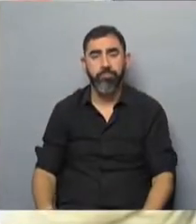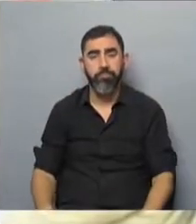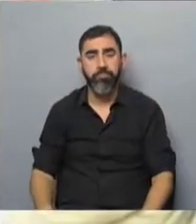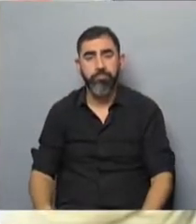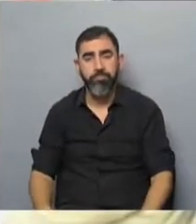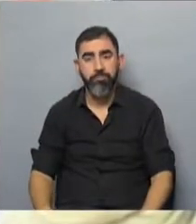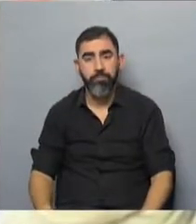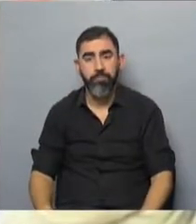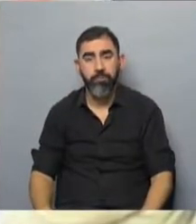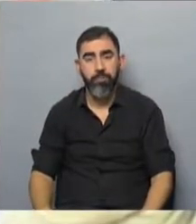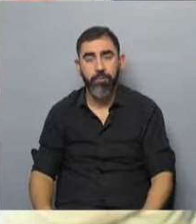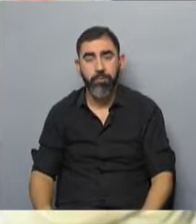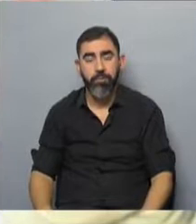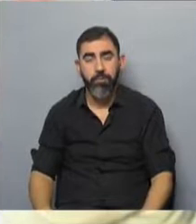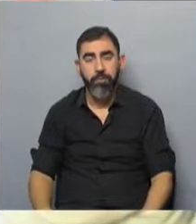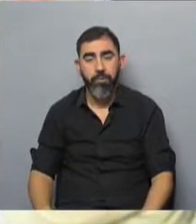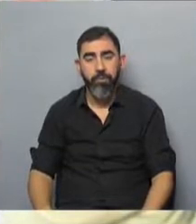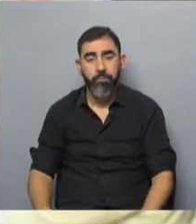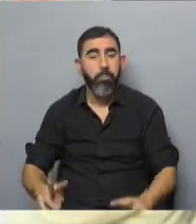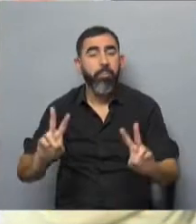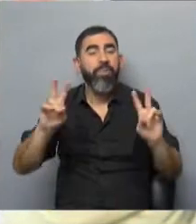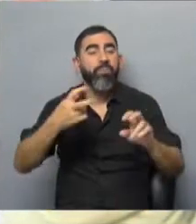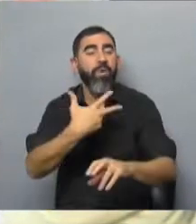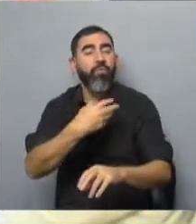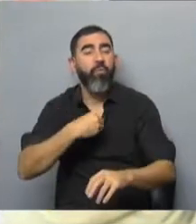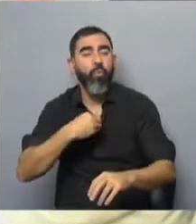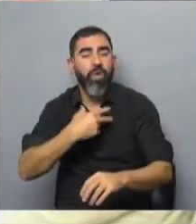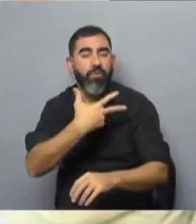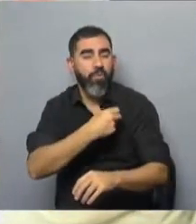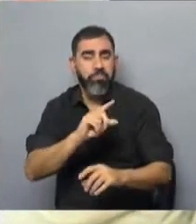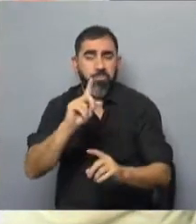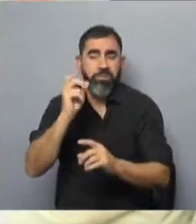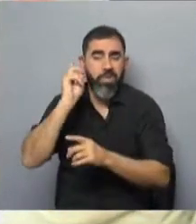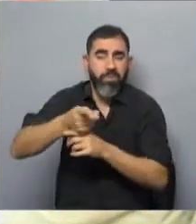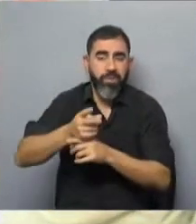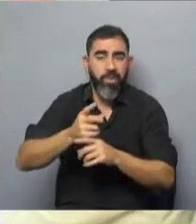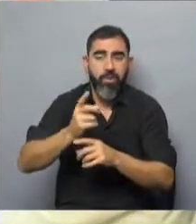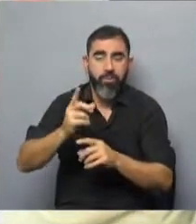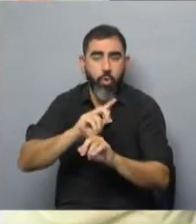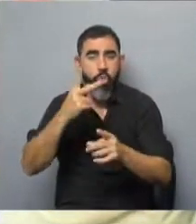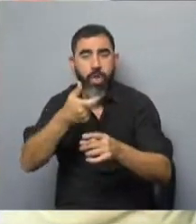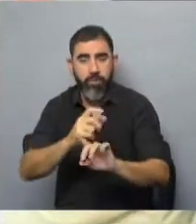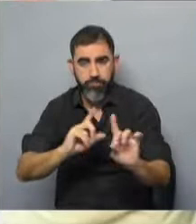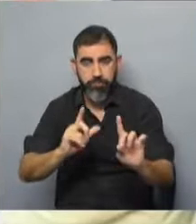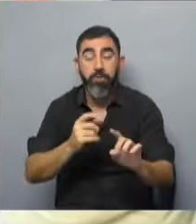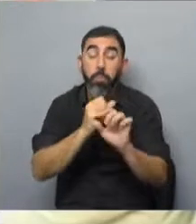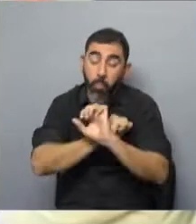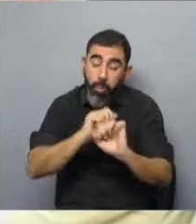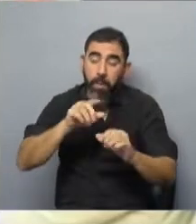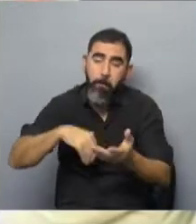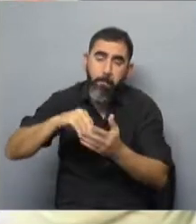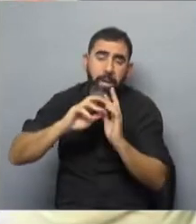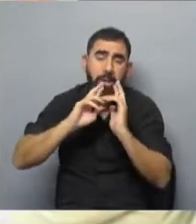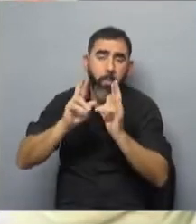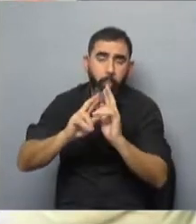el que se acceda a esta vacuna por parte de los niños. Pero también existen otras respuestas que podría manejar